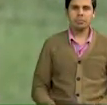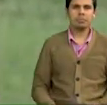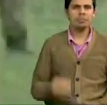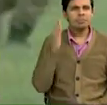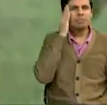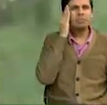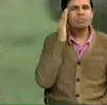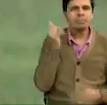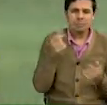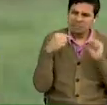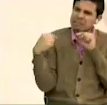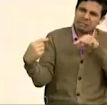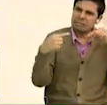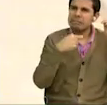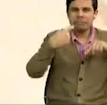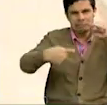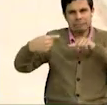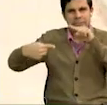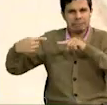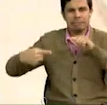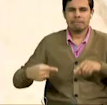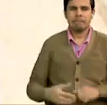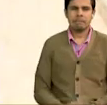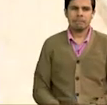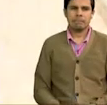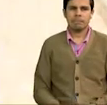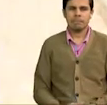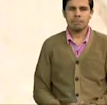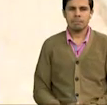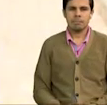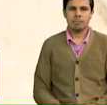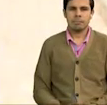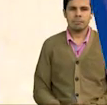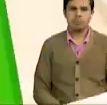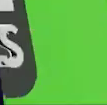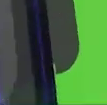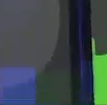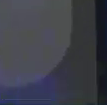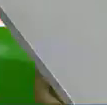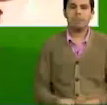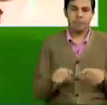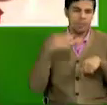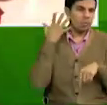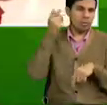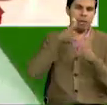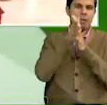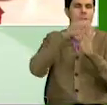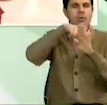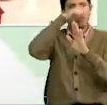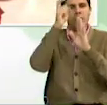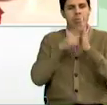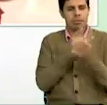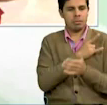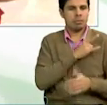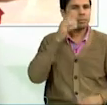se mantienen combates en la zona. De momento es la información que les presentamos desde el municipio de Ocaña, gracias al convenio que mantiene la